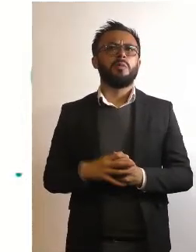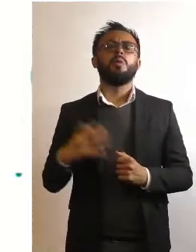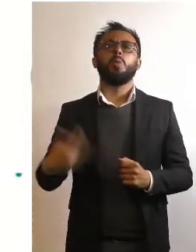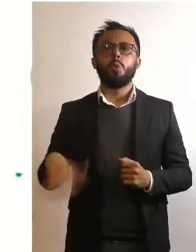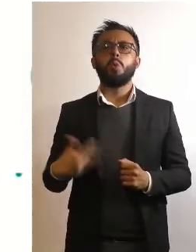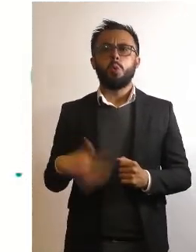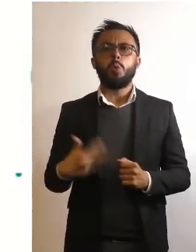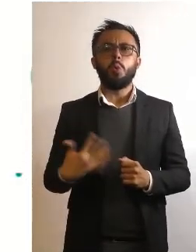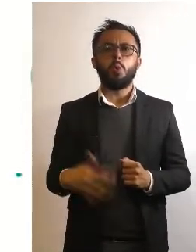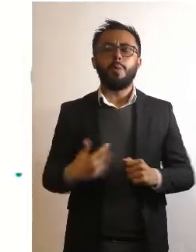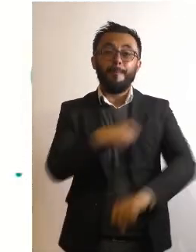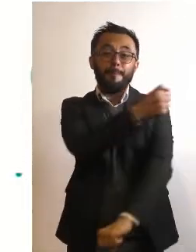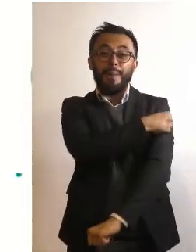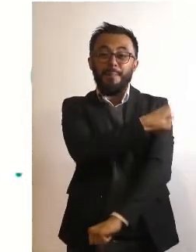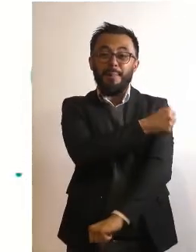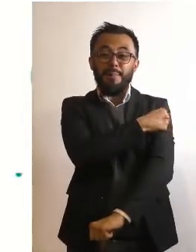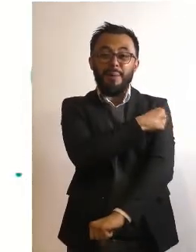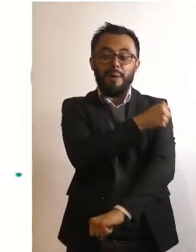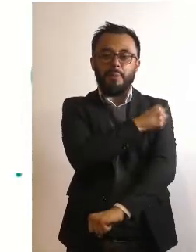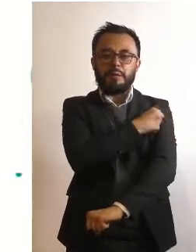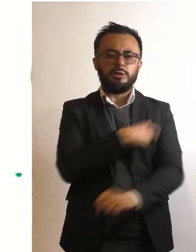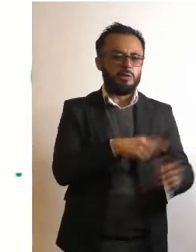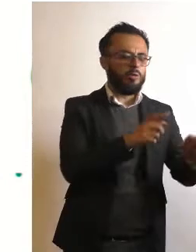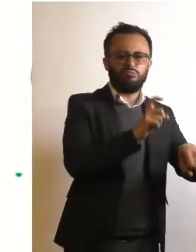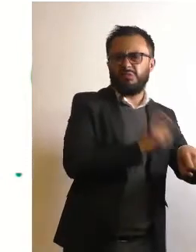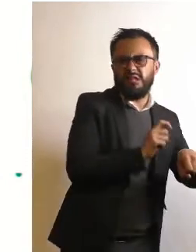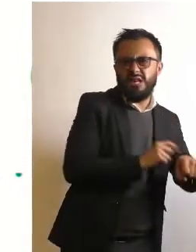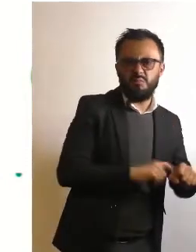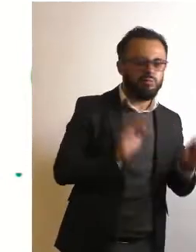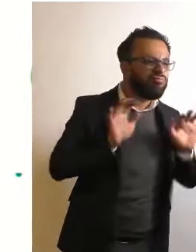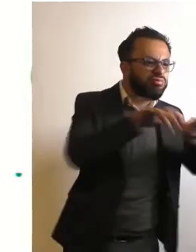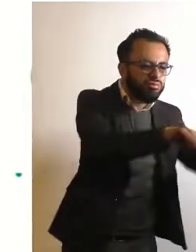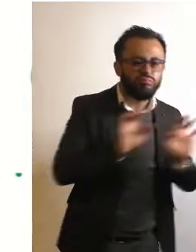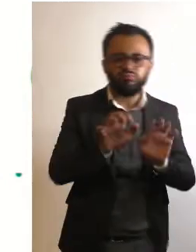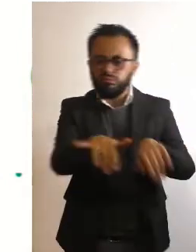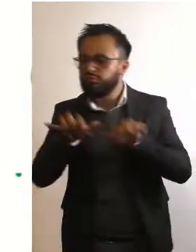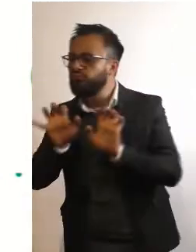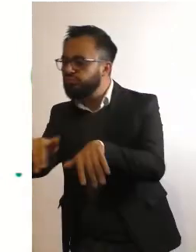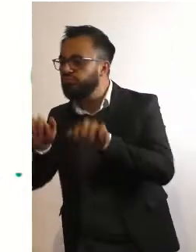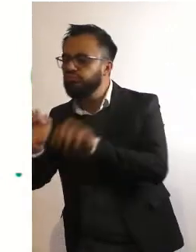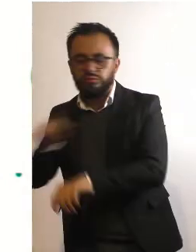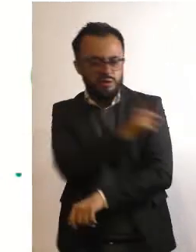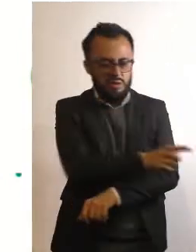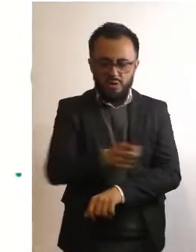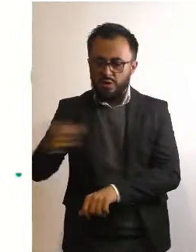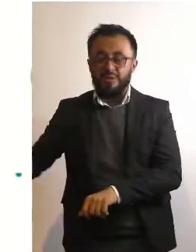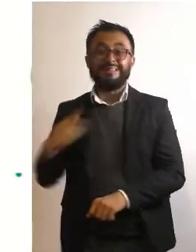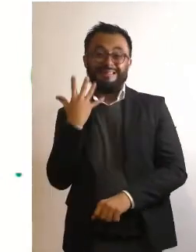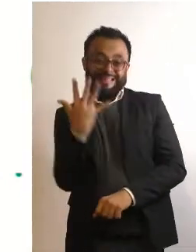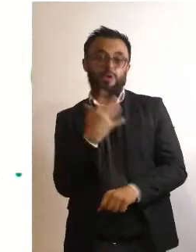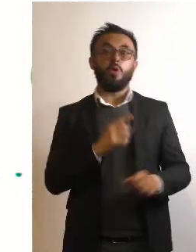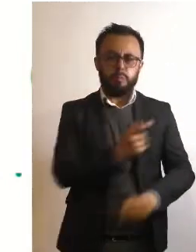cuales aplicamos 2.500 dosis a toda nuestra comunidad y a sus familias.